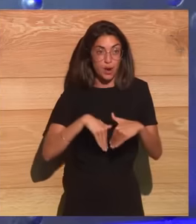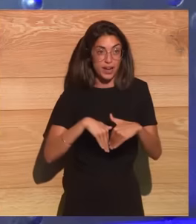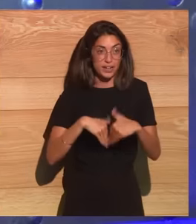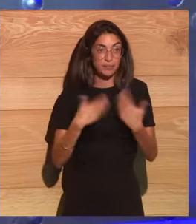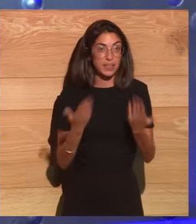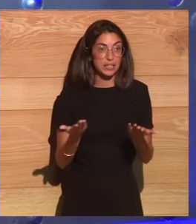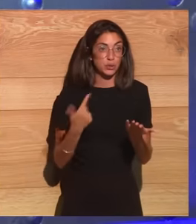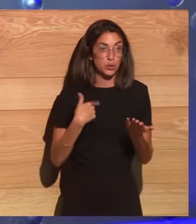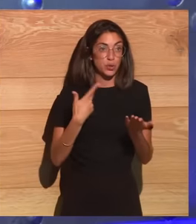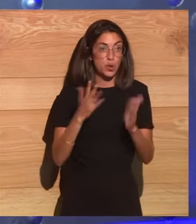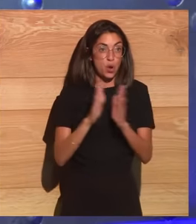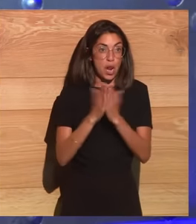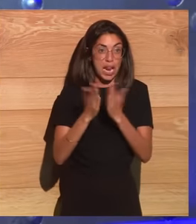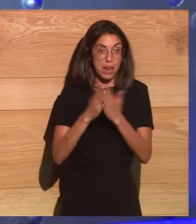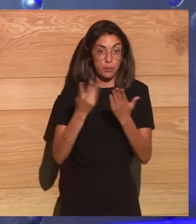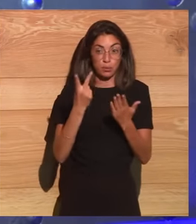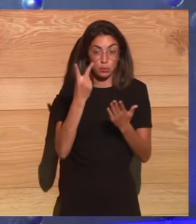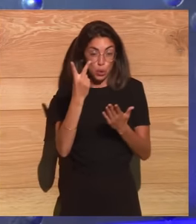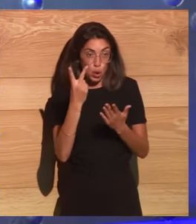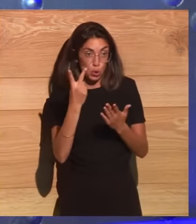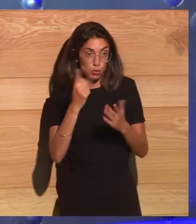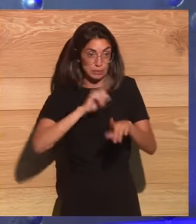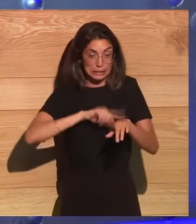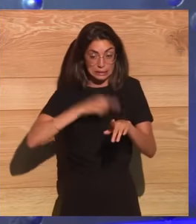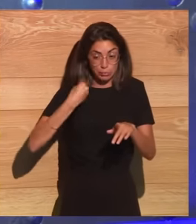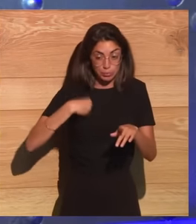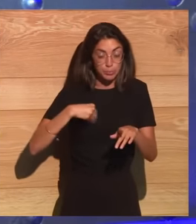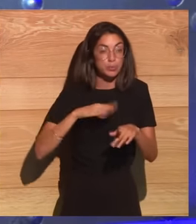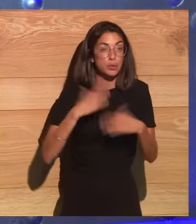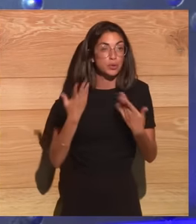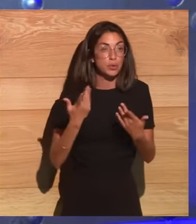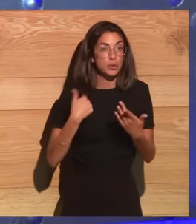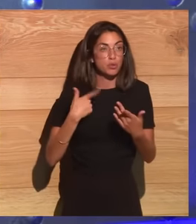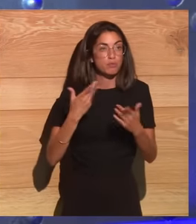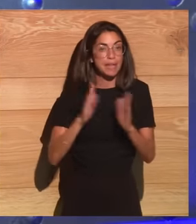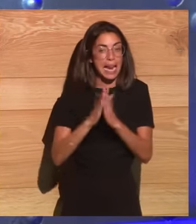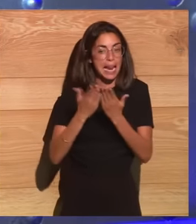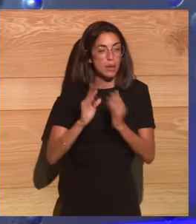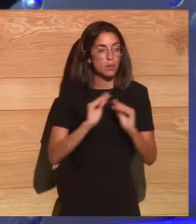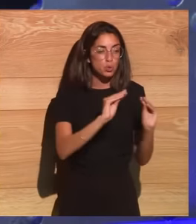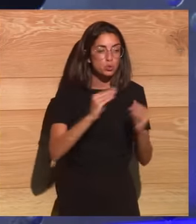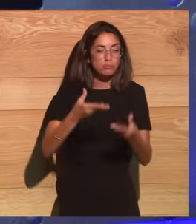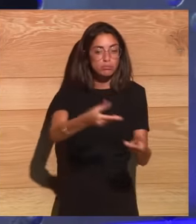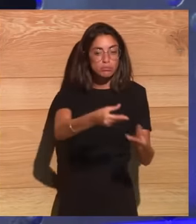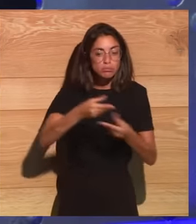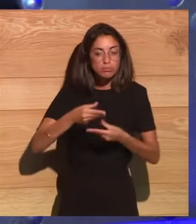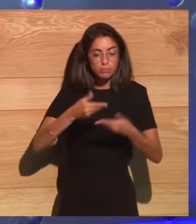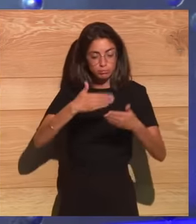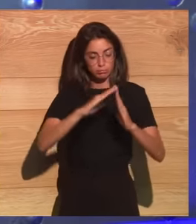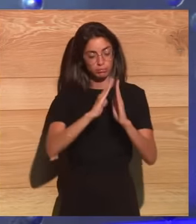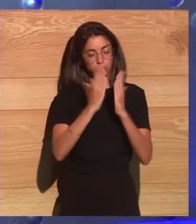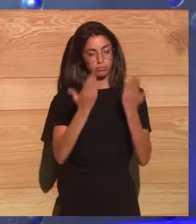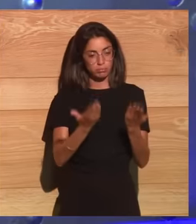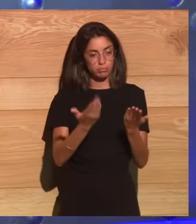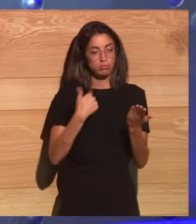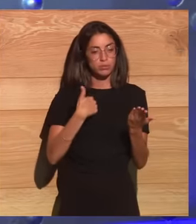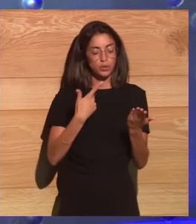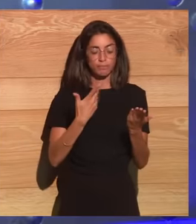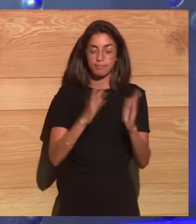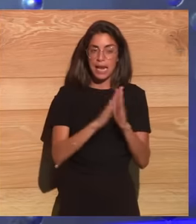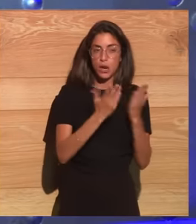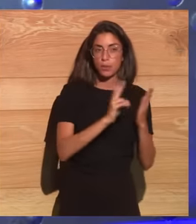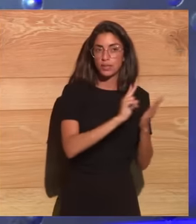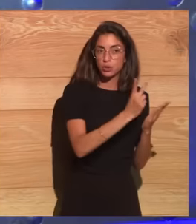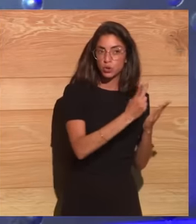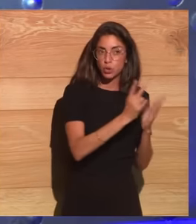Entonces estaba leyendo novelas a la vez, raro en mí, y me llegó el libro de Arturo. Entonces aparté un momento las novelas que estaba leyendo y